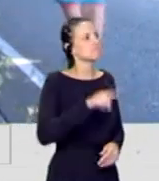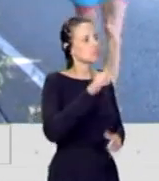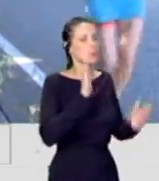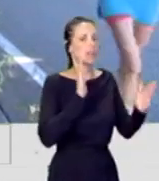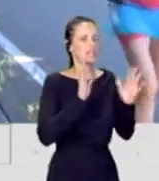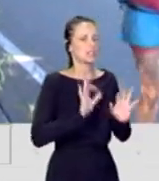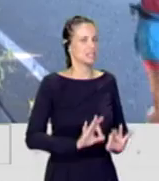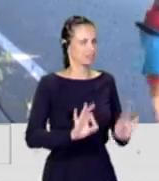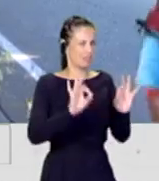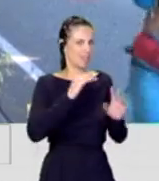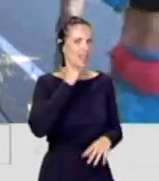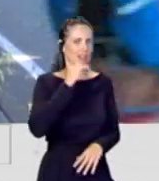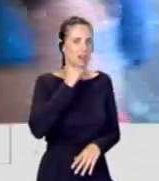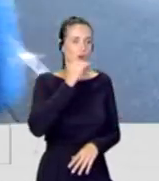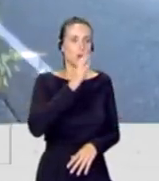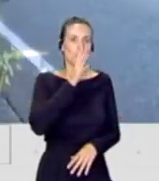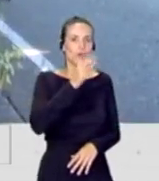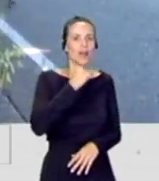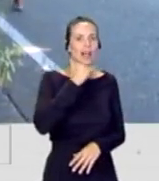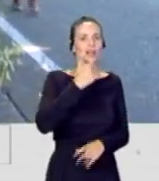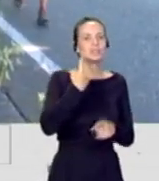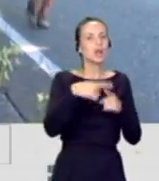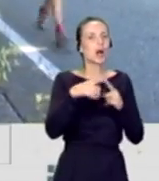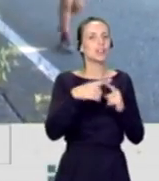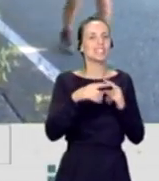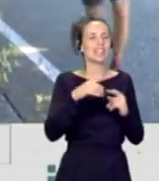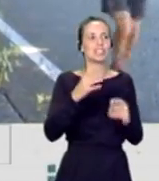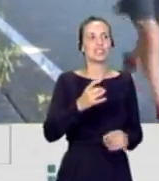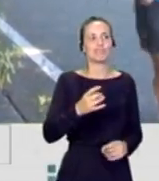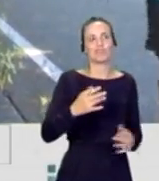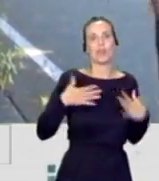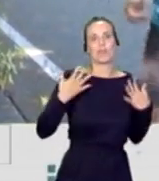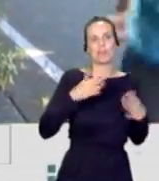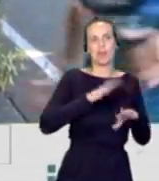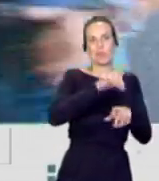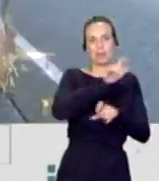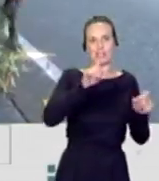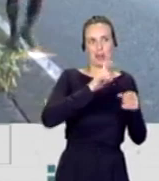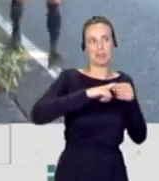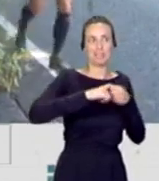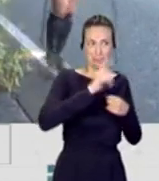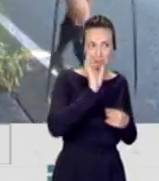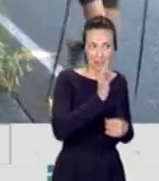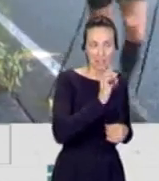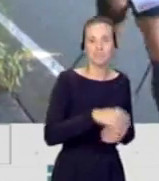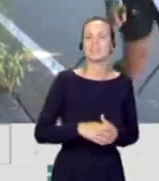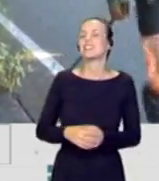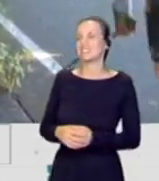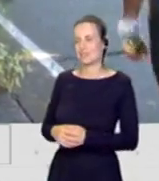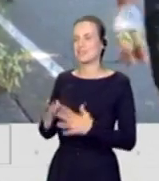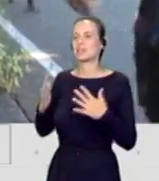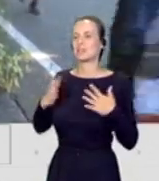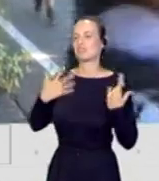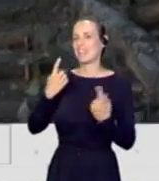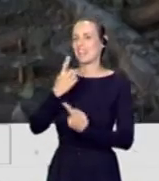algo especial, ¿no? Ya que cuenta con algunos alicientes y sorpresas para esos atletas. Sí, tenemos unas cuantas sorpresas